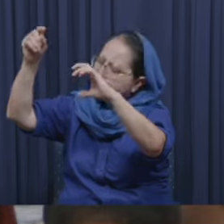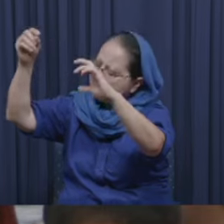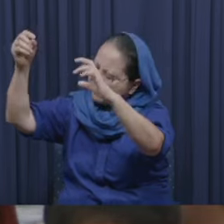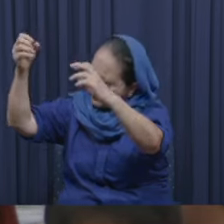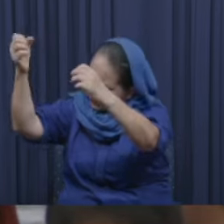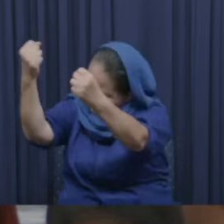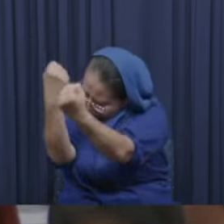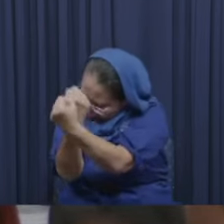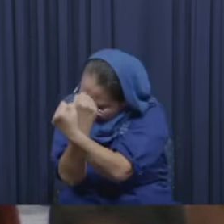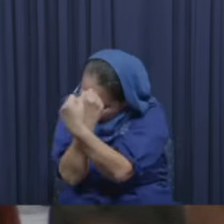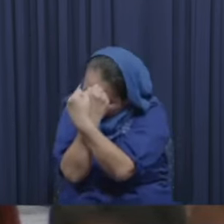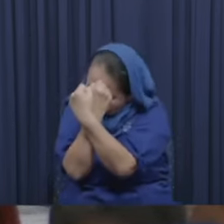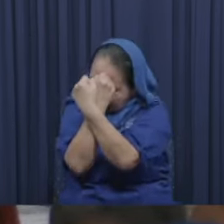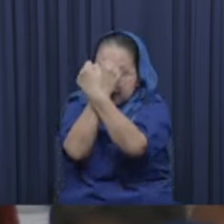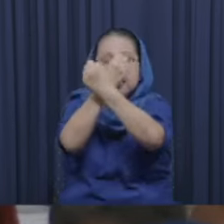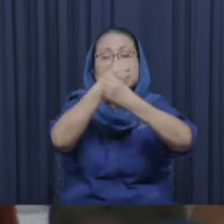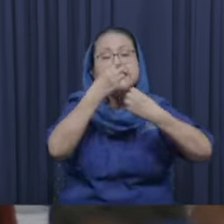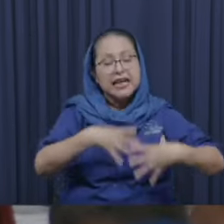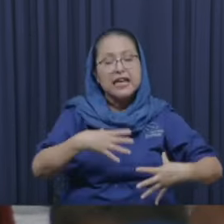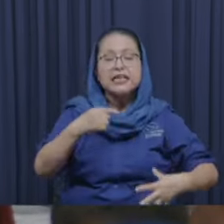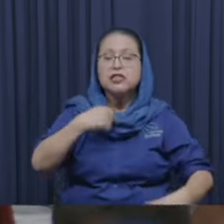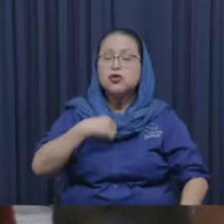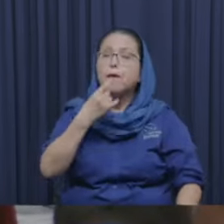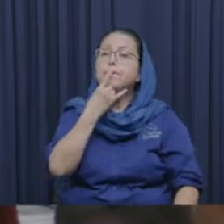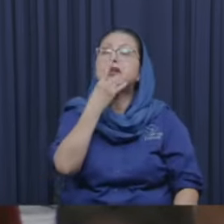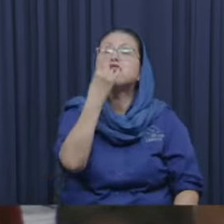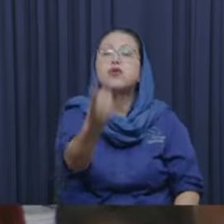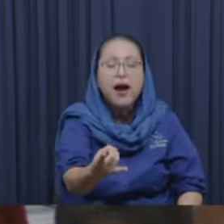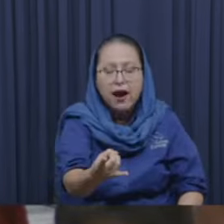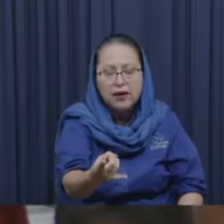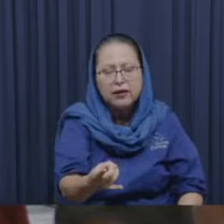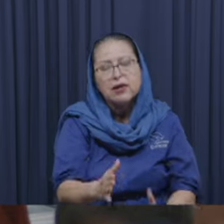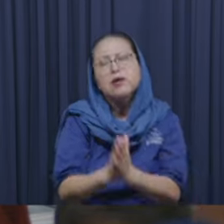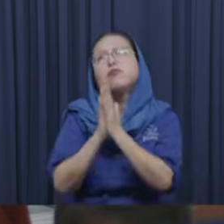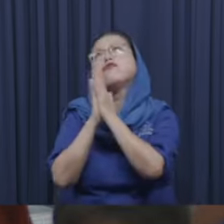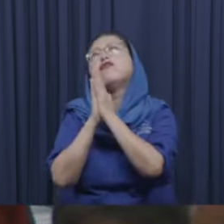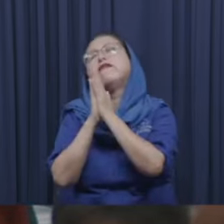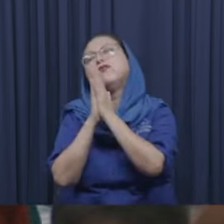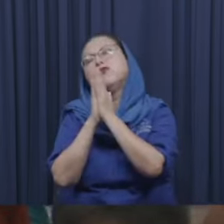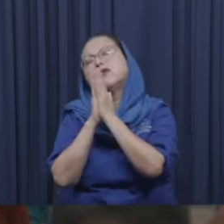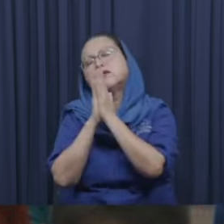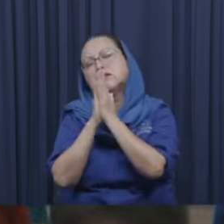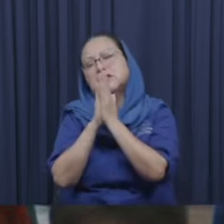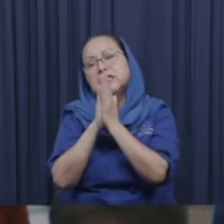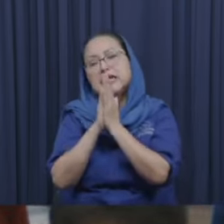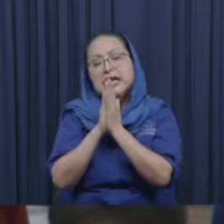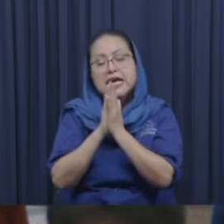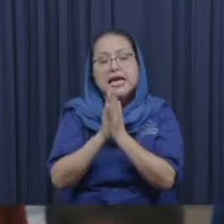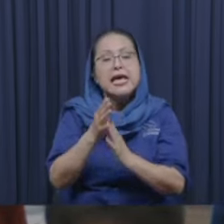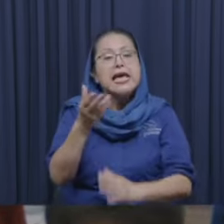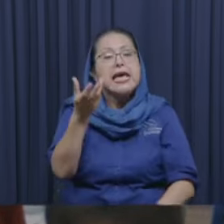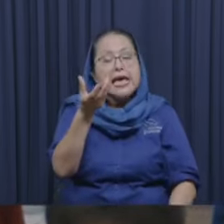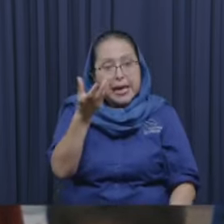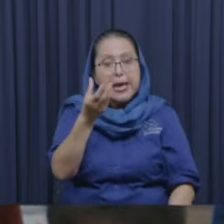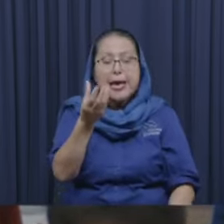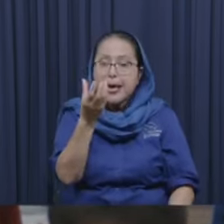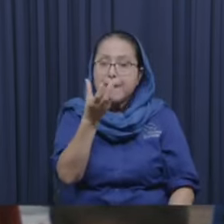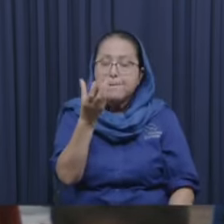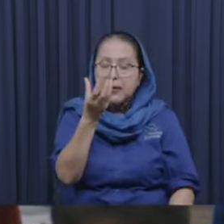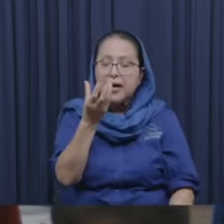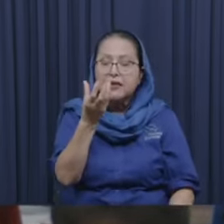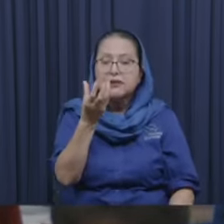nombre de Jesús señor santifica el pan santifica el